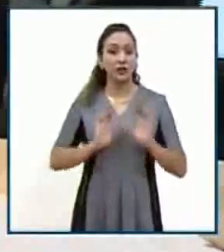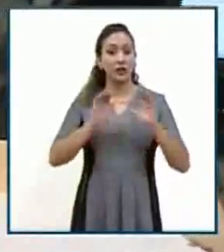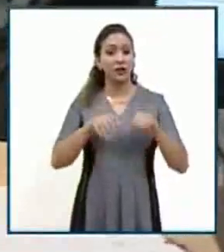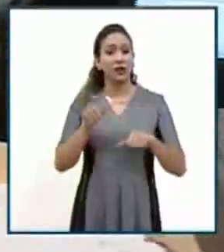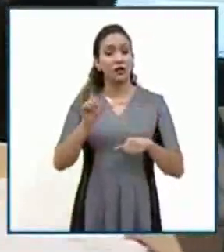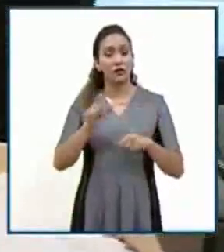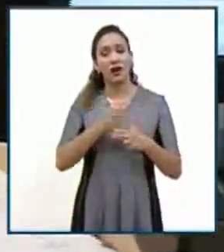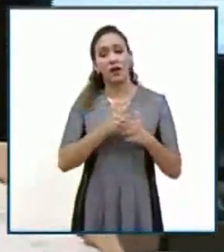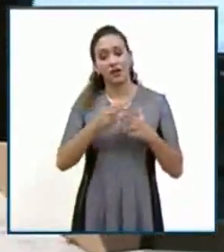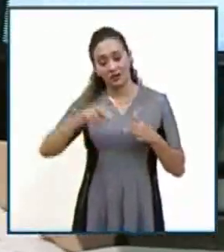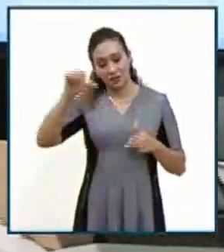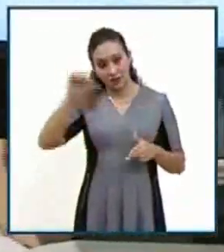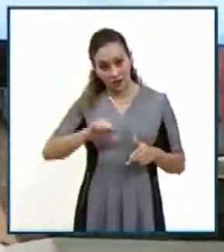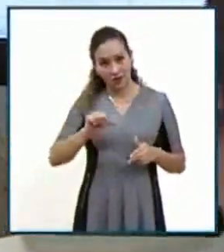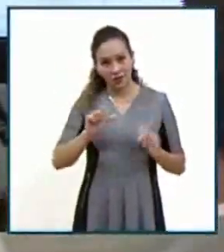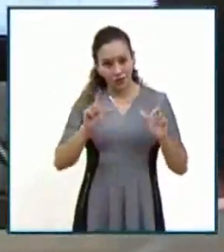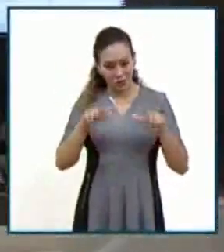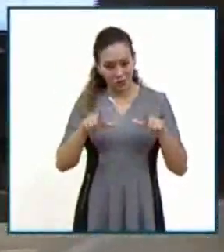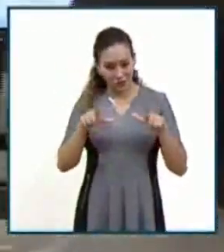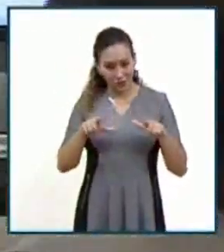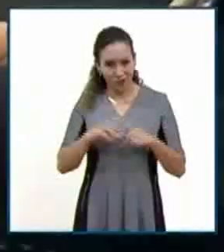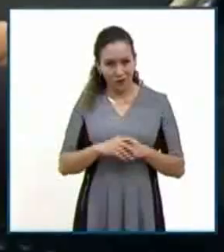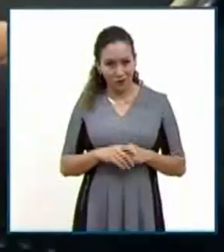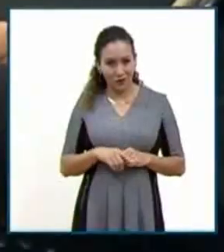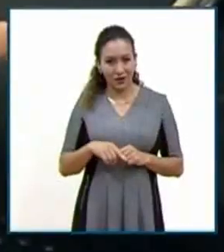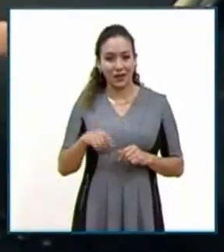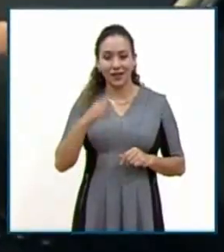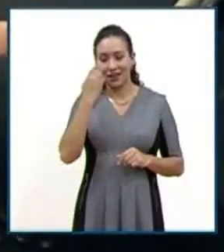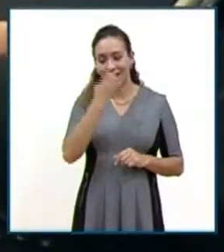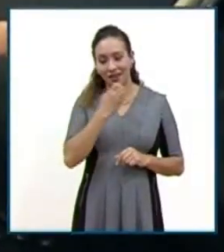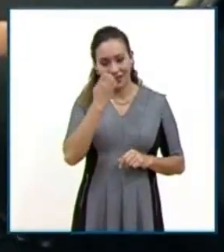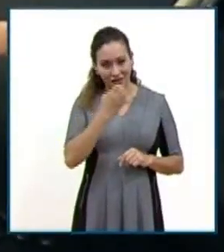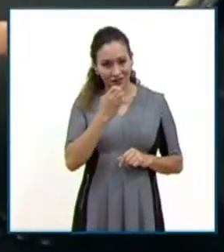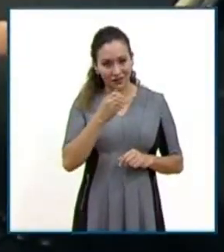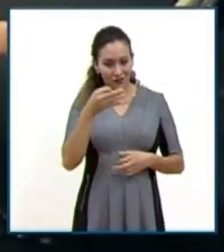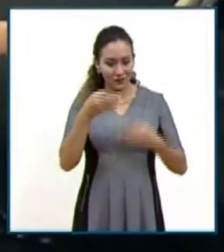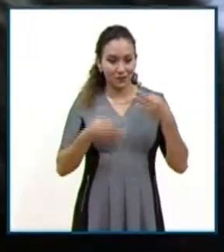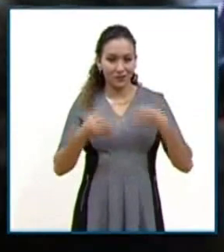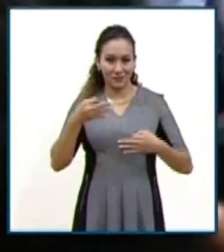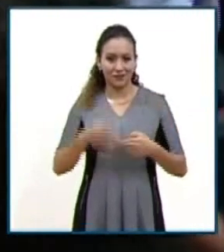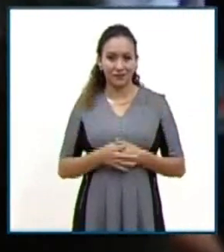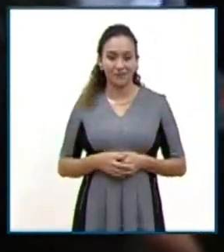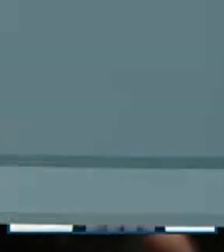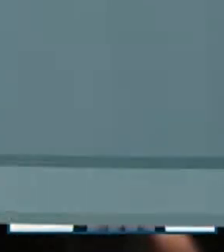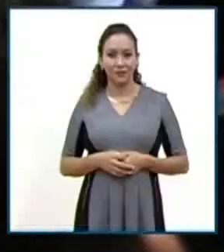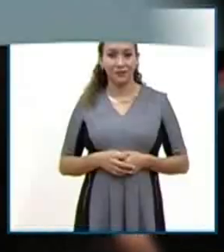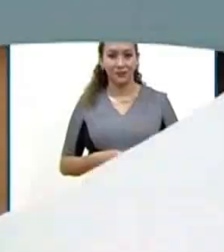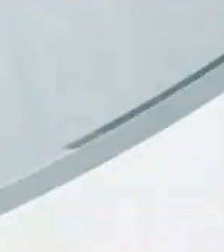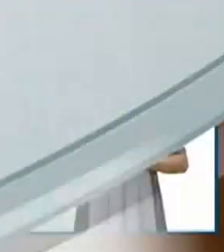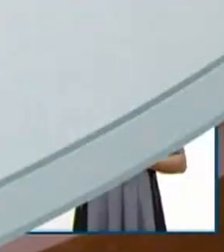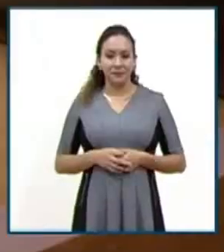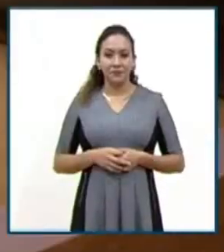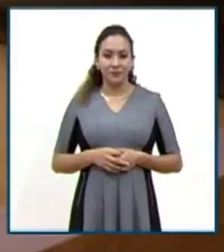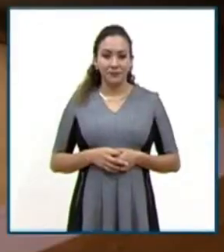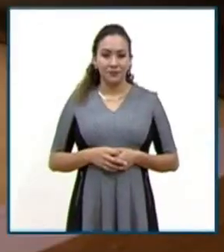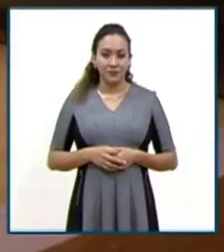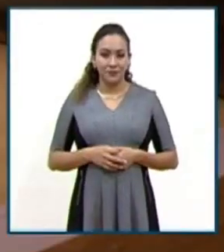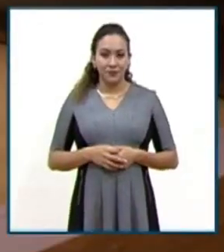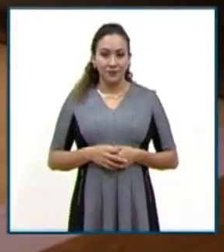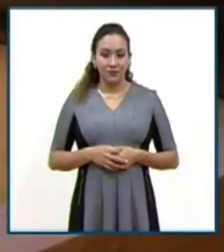de capacitación en materia de género, igualdad y derechos humanos, impartido por especialistas del Instituto Nacional de las